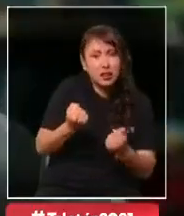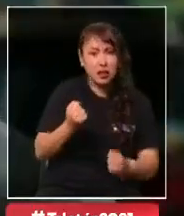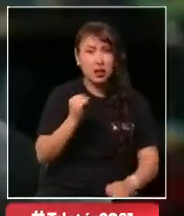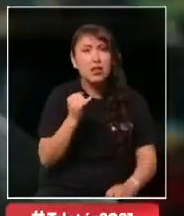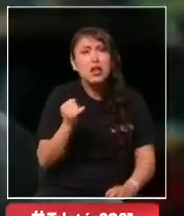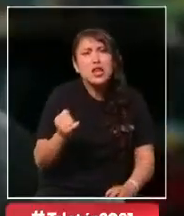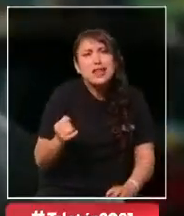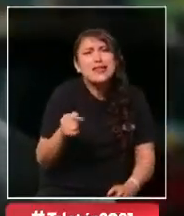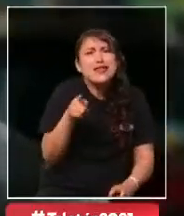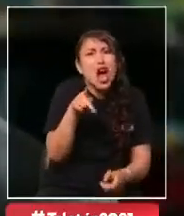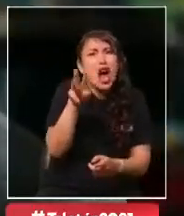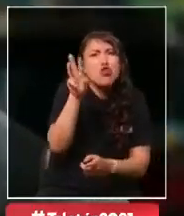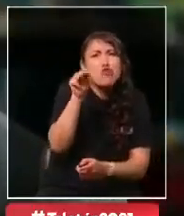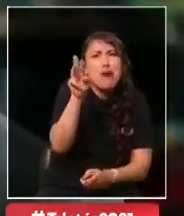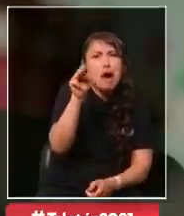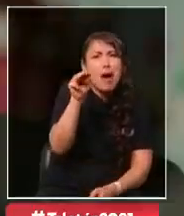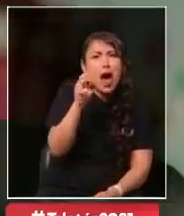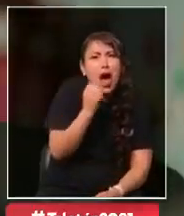digo a su mamá.